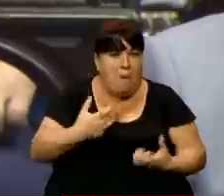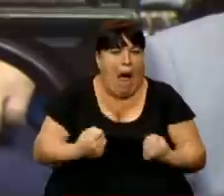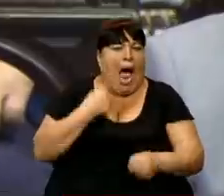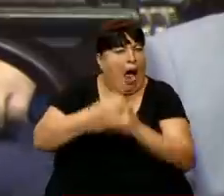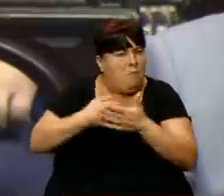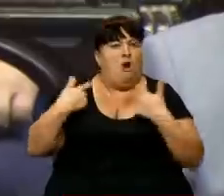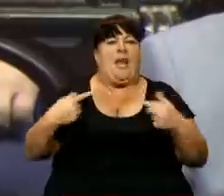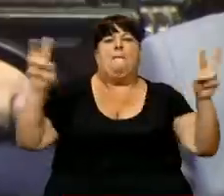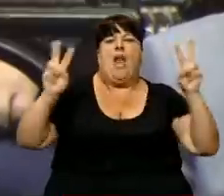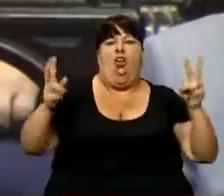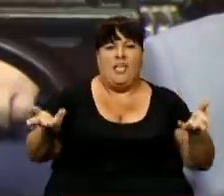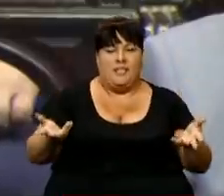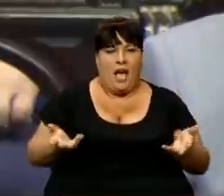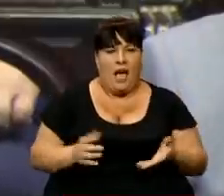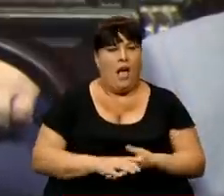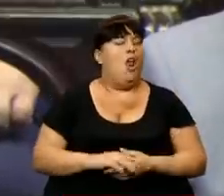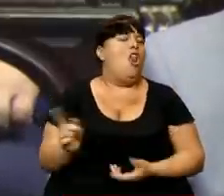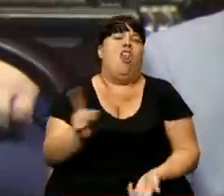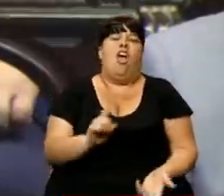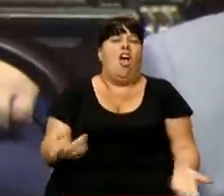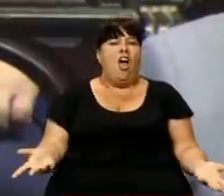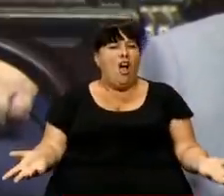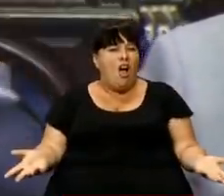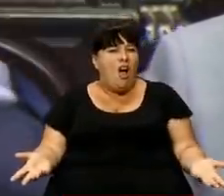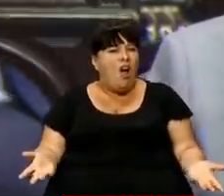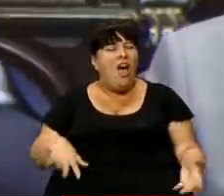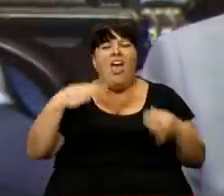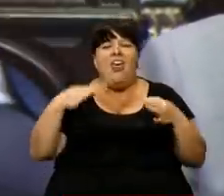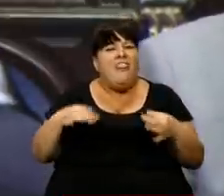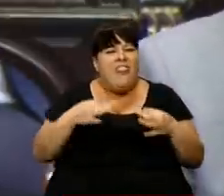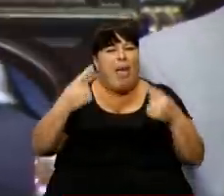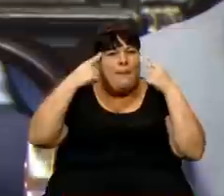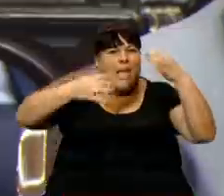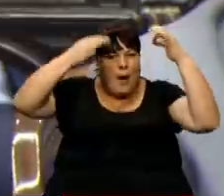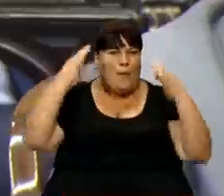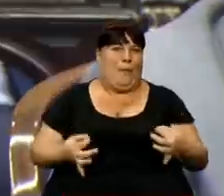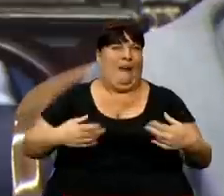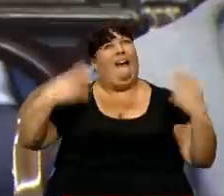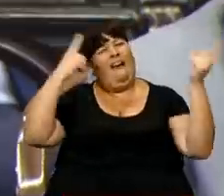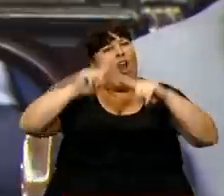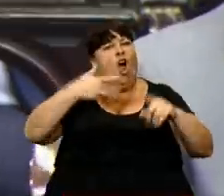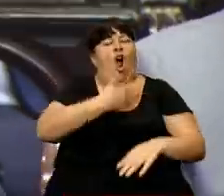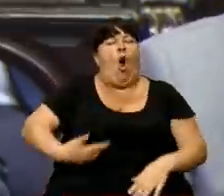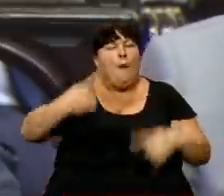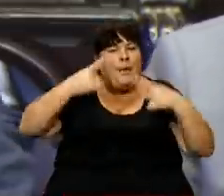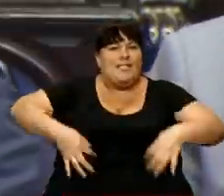vamos adelante porque somos peronistas. No, hay que poner los pies sobre la tierra cuando uno